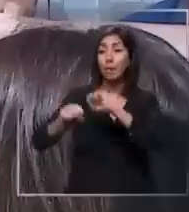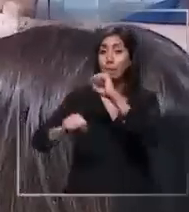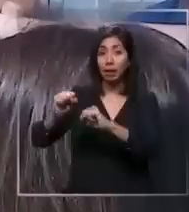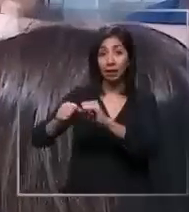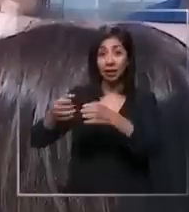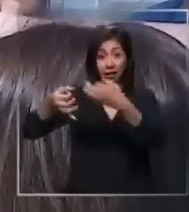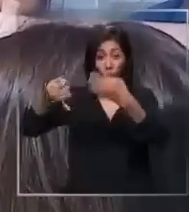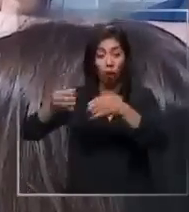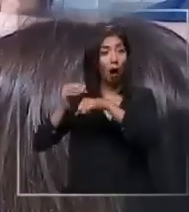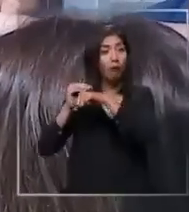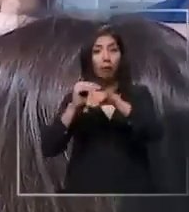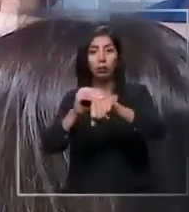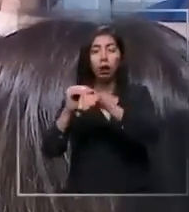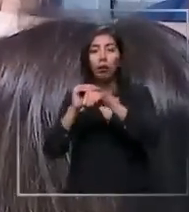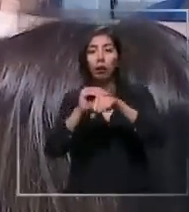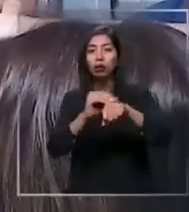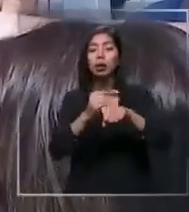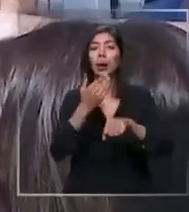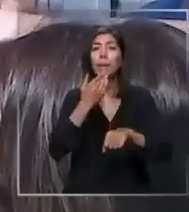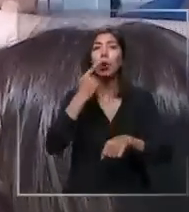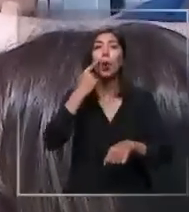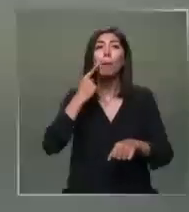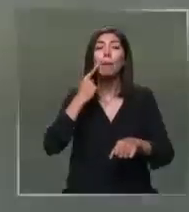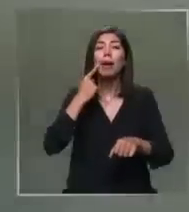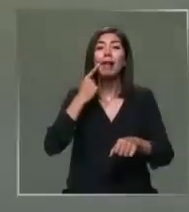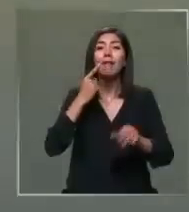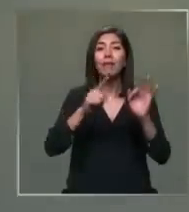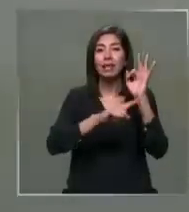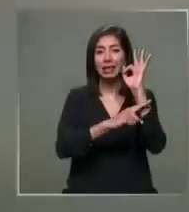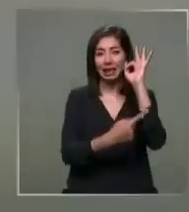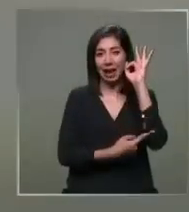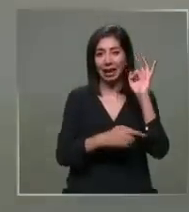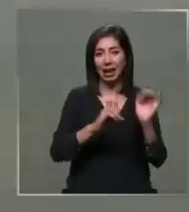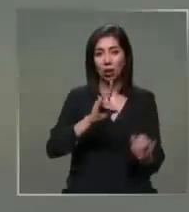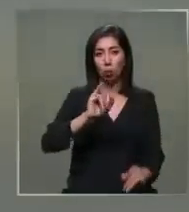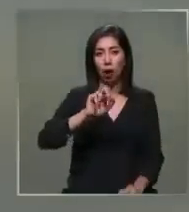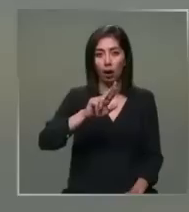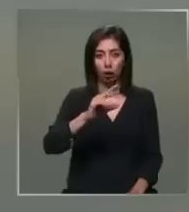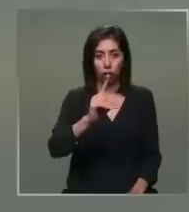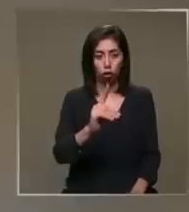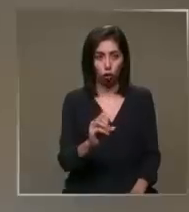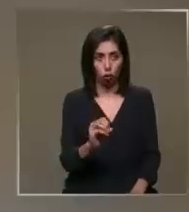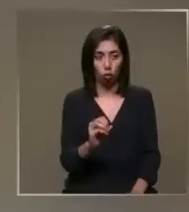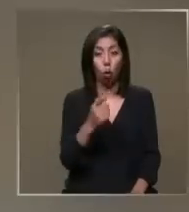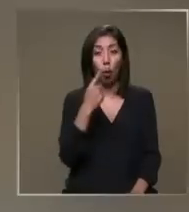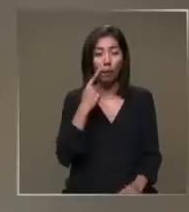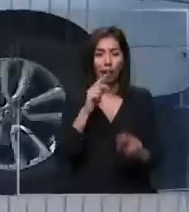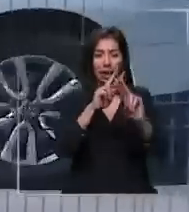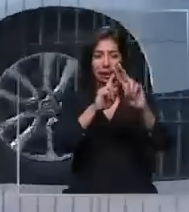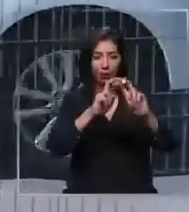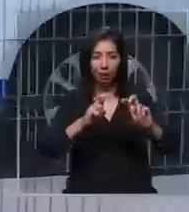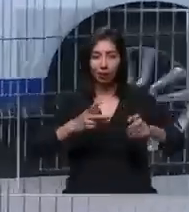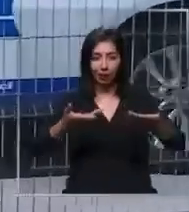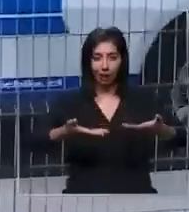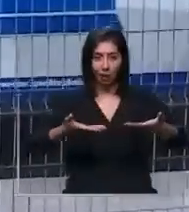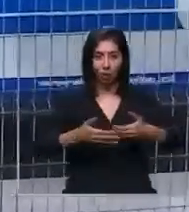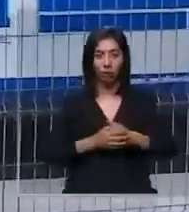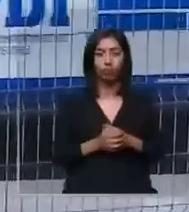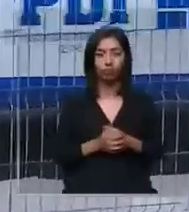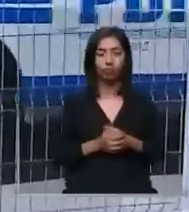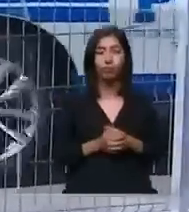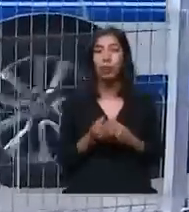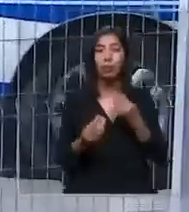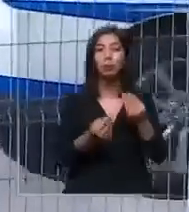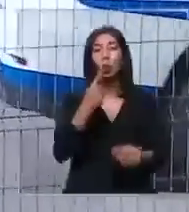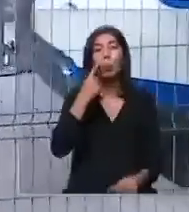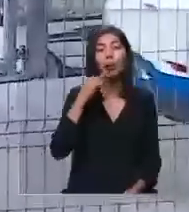vio involucrada, sino que incluso el mismo fiscal Eduardo Baeza, de la Fiscalía Occidente, que investiga actualmente el atraco frustrado, que cobró la vida de